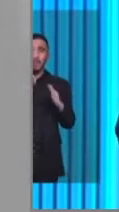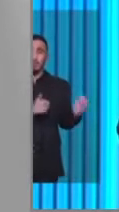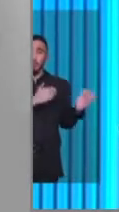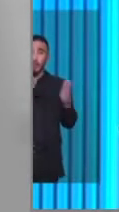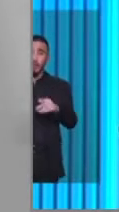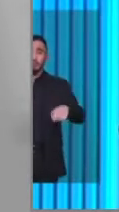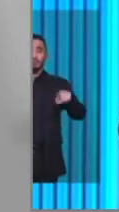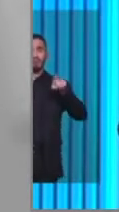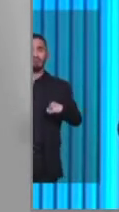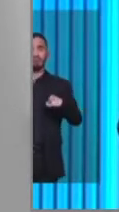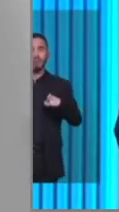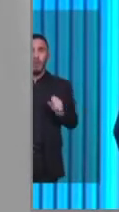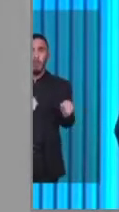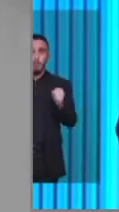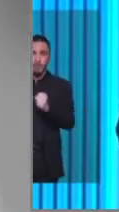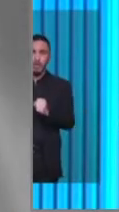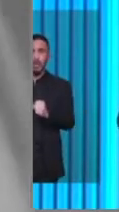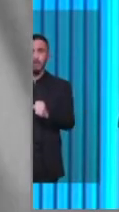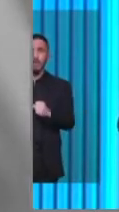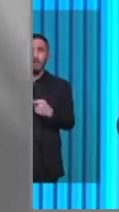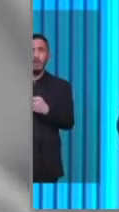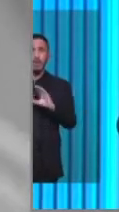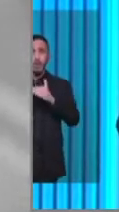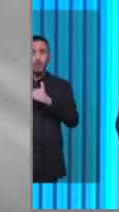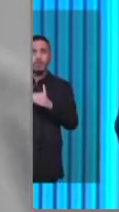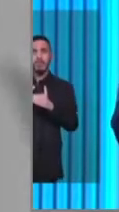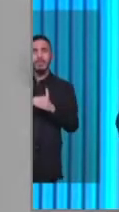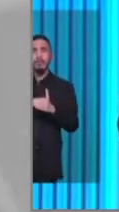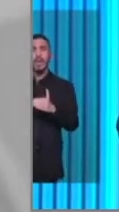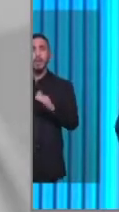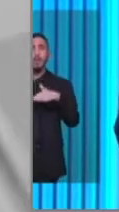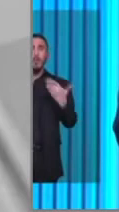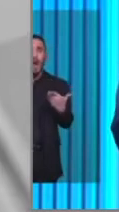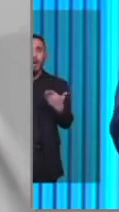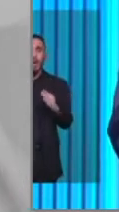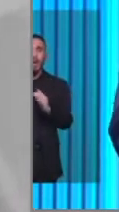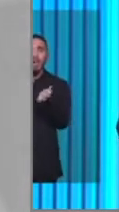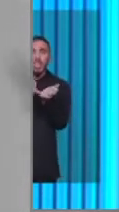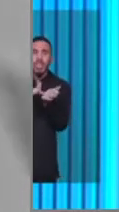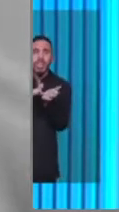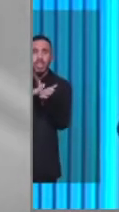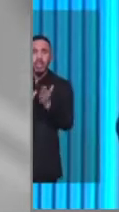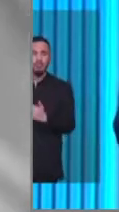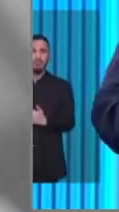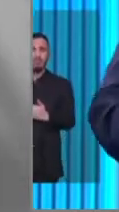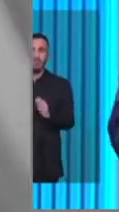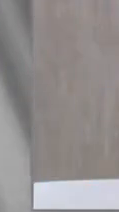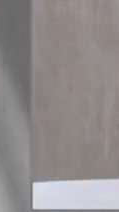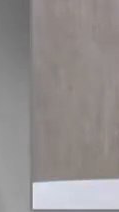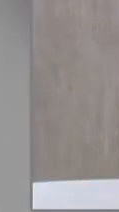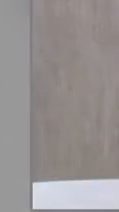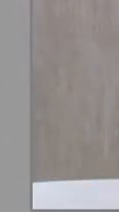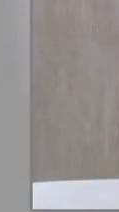que están muy equiparados muy equivalentes entre 48 46%. en la historia